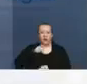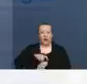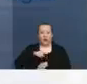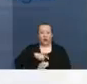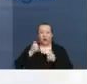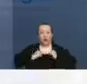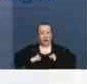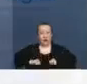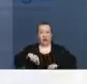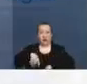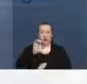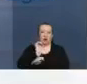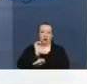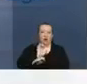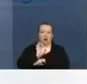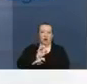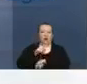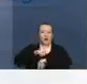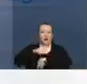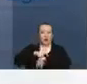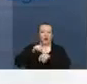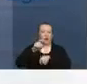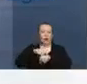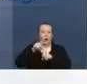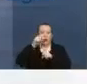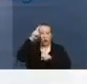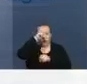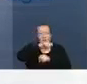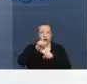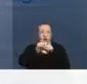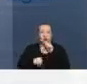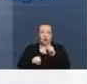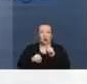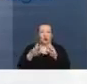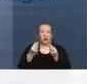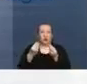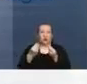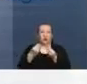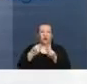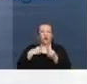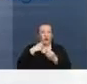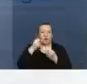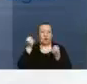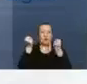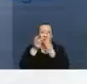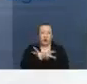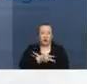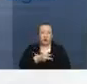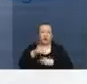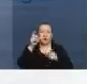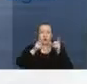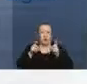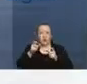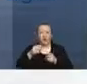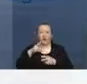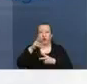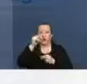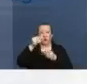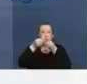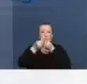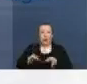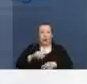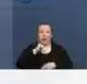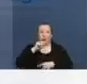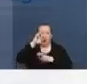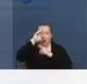la patria momentos muy duros de destrucción de retrocesos de inmoralidad de amoralidad que se pierde la referencia en vida del mal